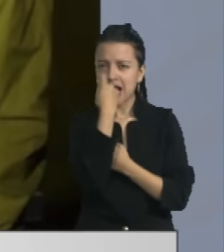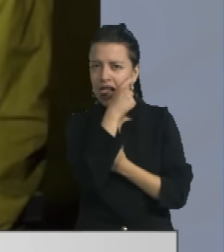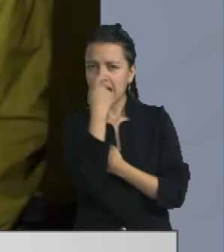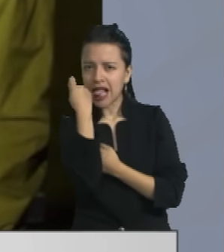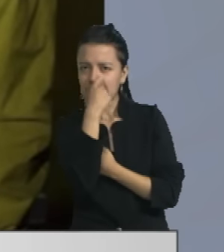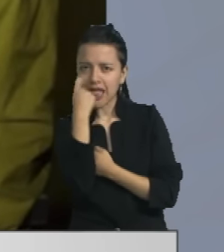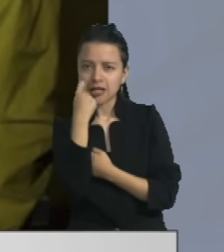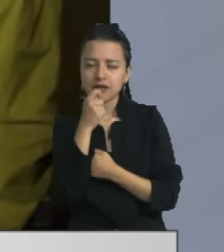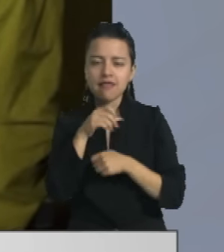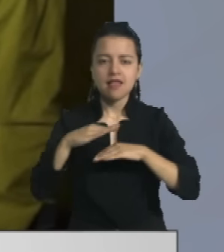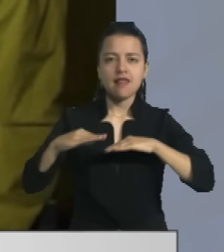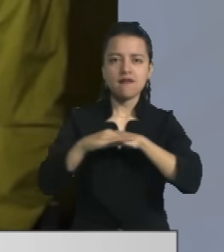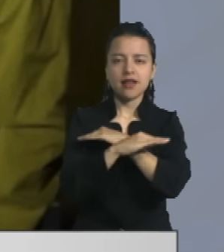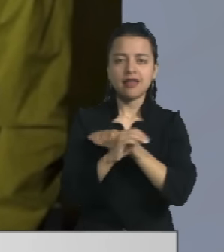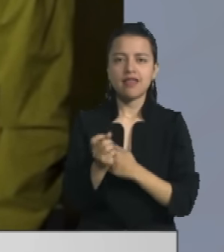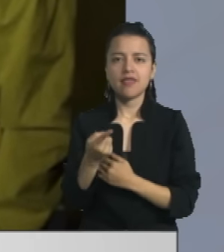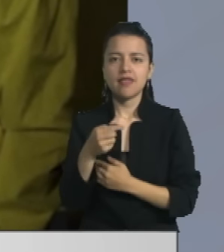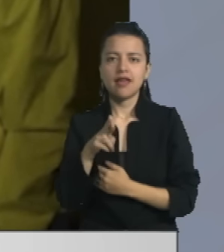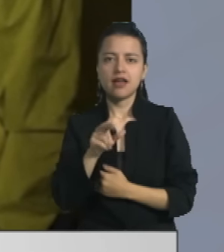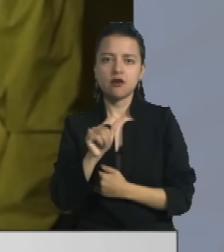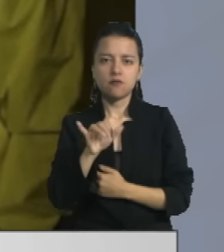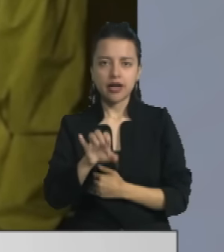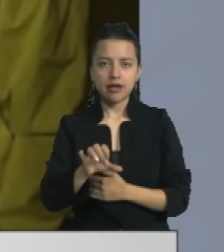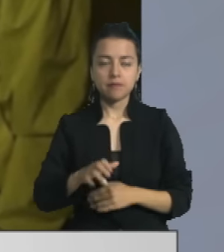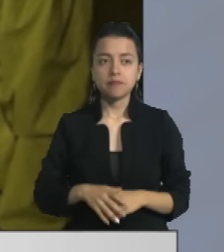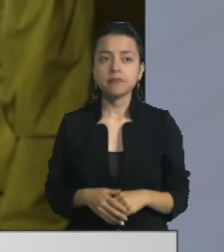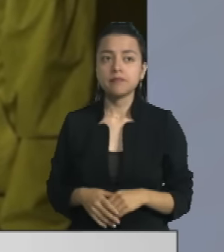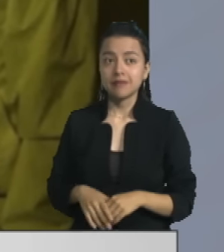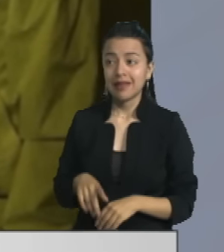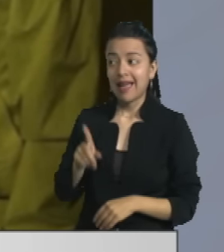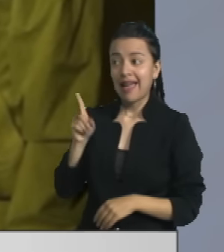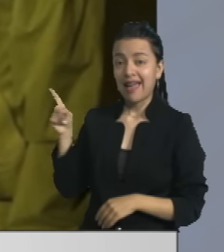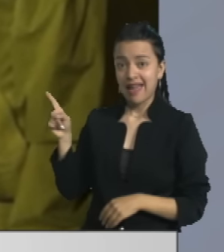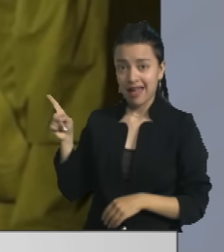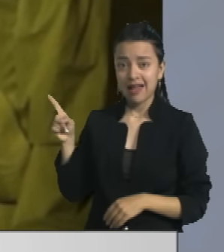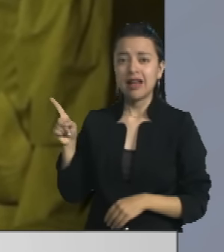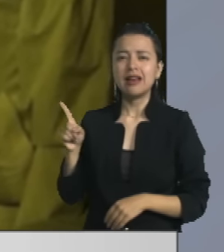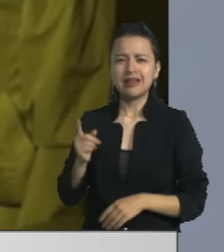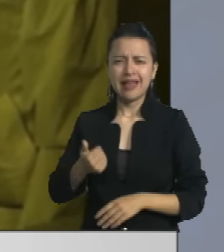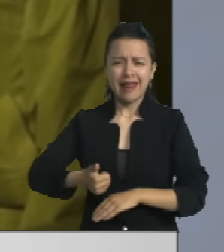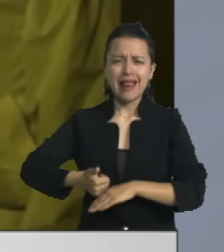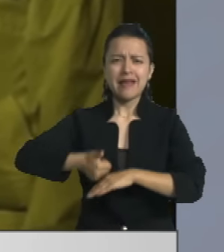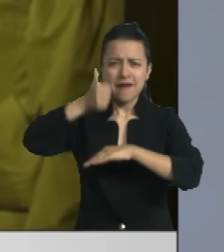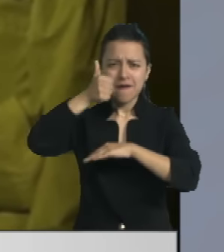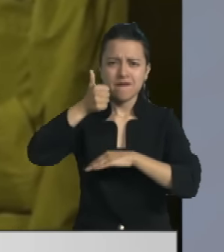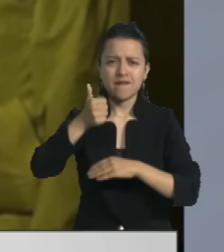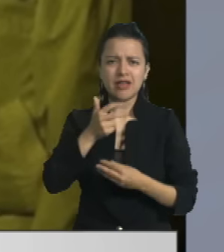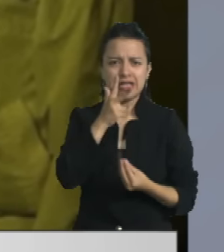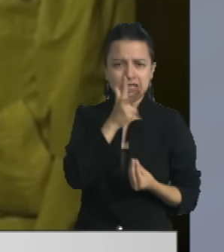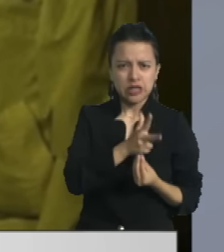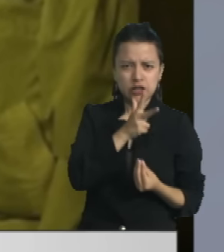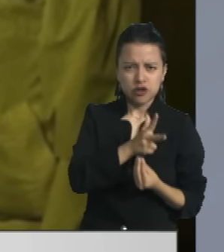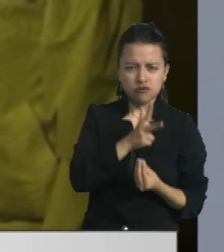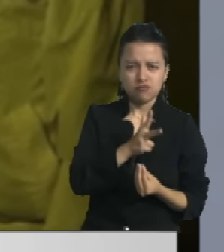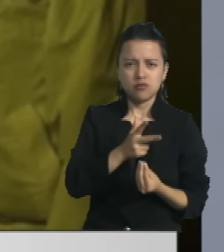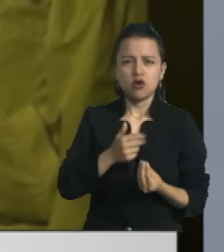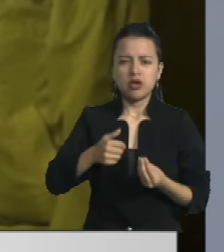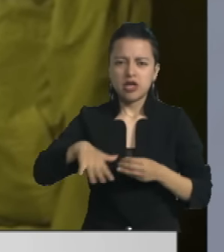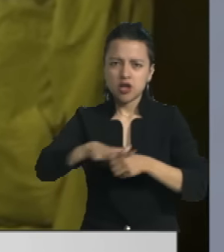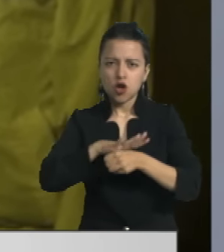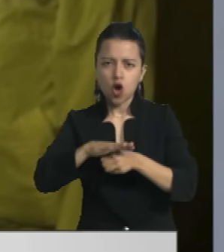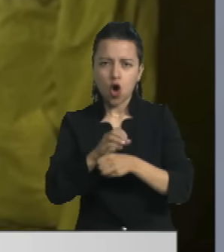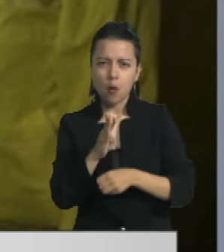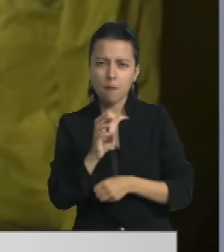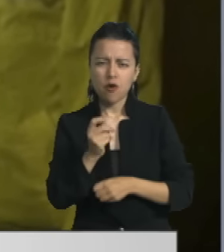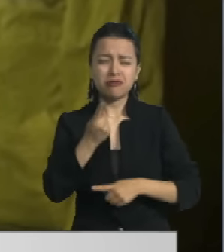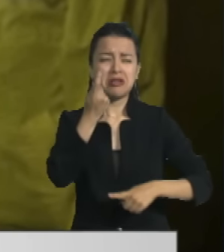mandatario recordó su prontuario criminal alias donomar fue señalado de ser el jefe de las convivir del bron que vendía droga